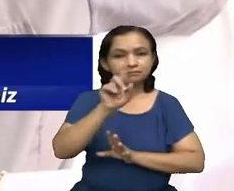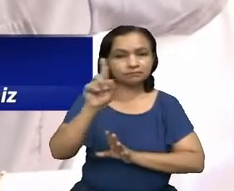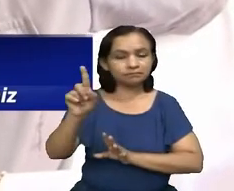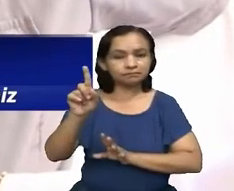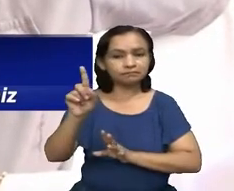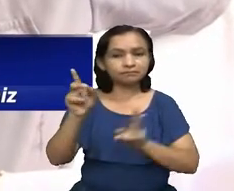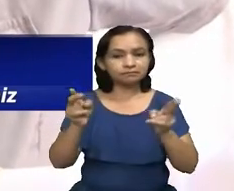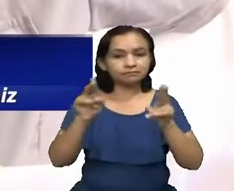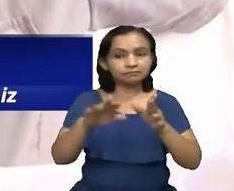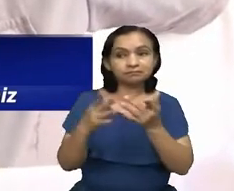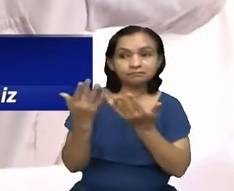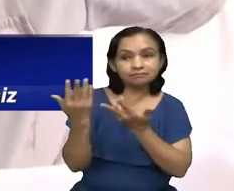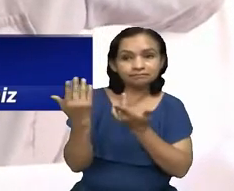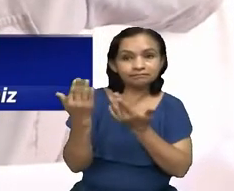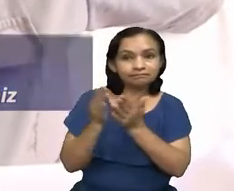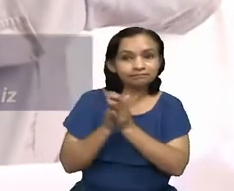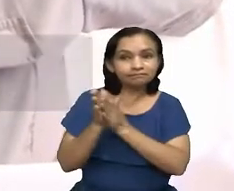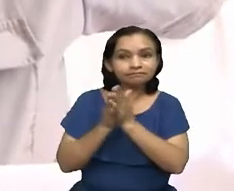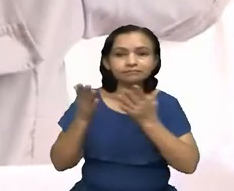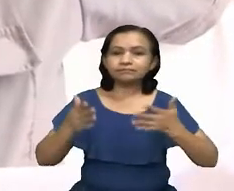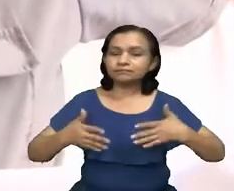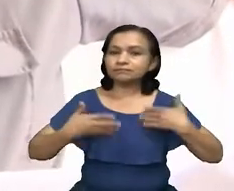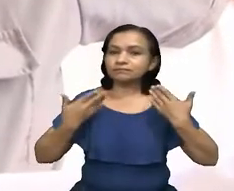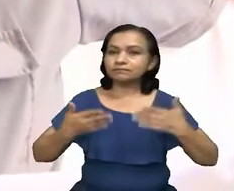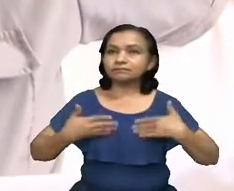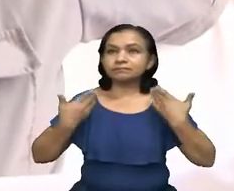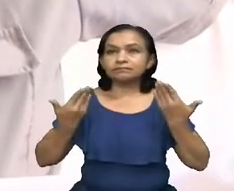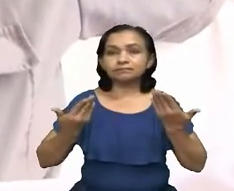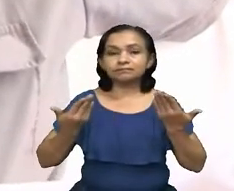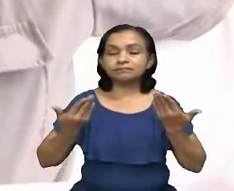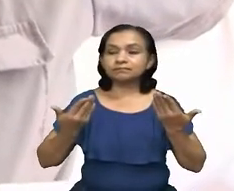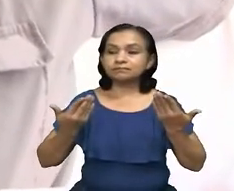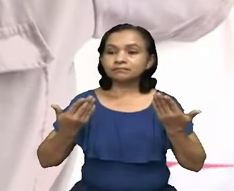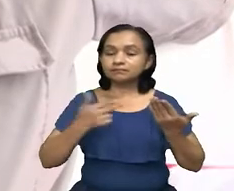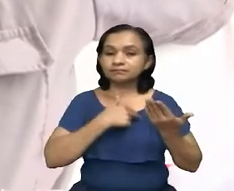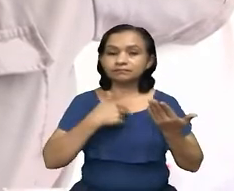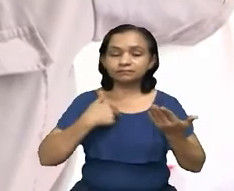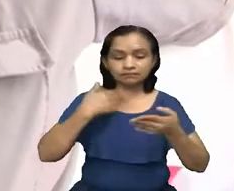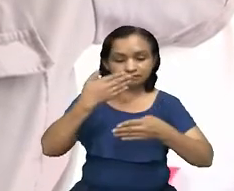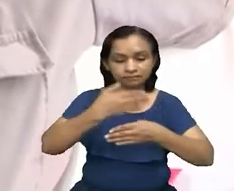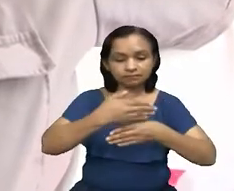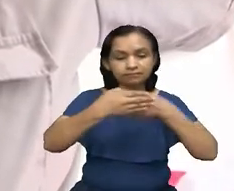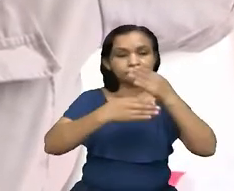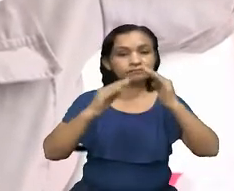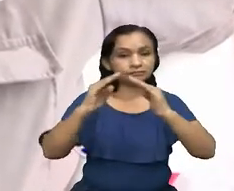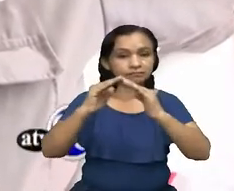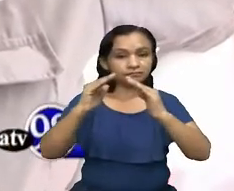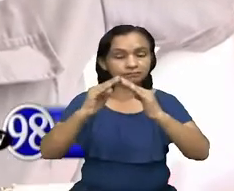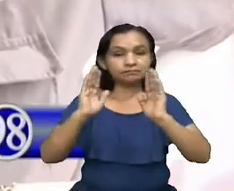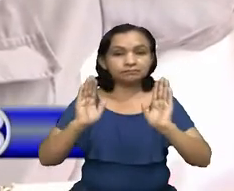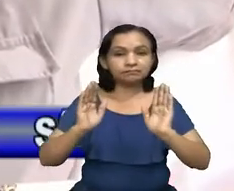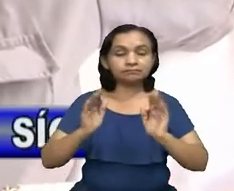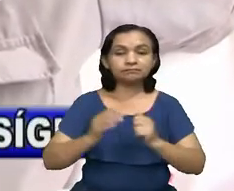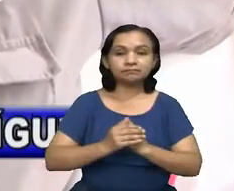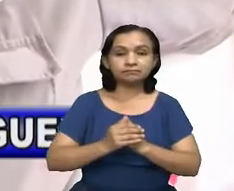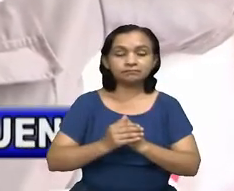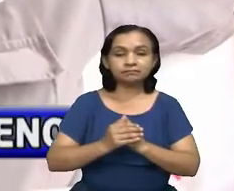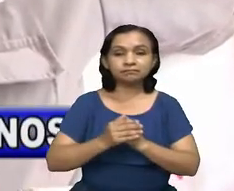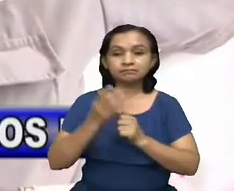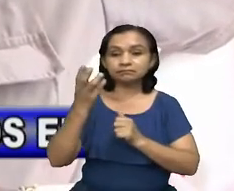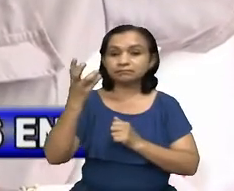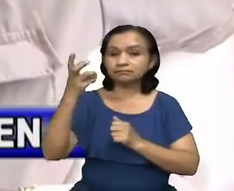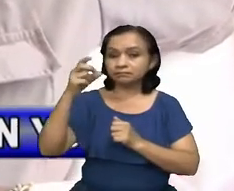esperando con alegría para hacer nuestra algo en la casita, pues, porque no nos cae tan mal el aguinaldo en una